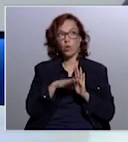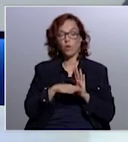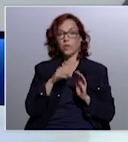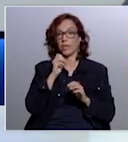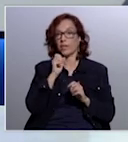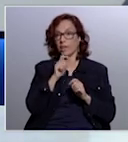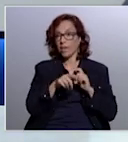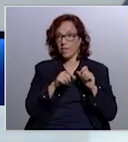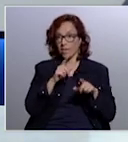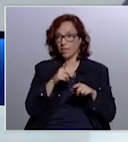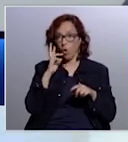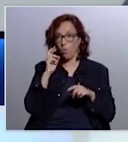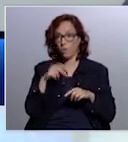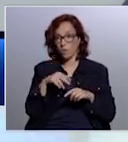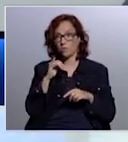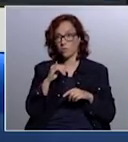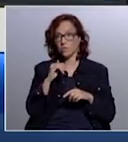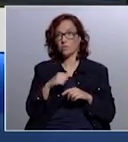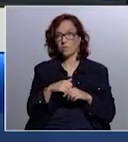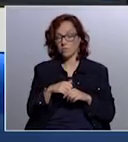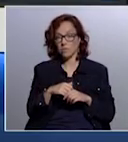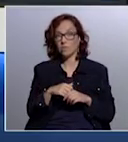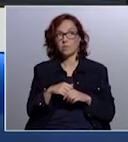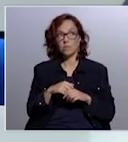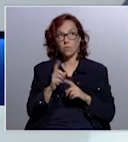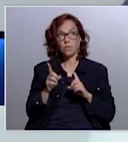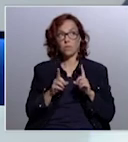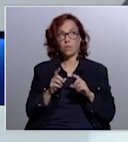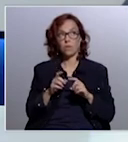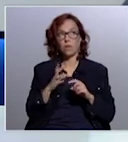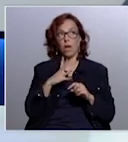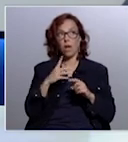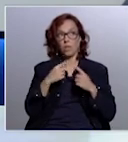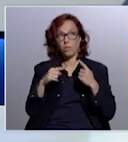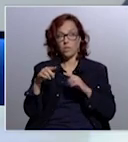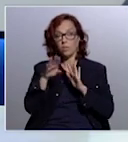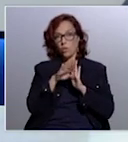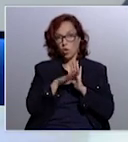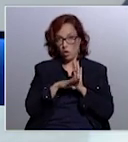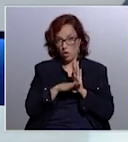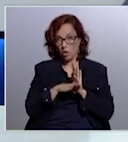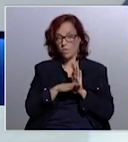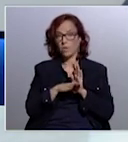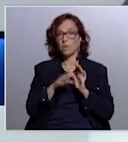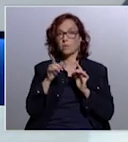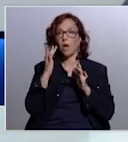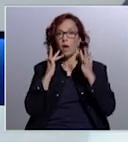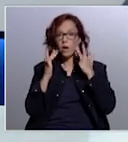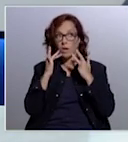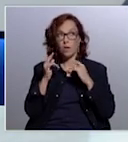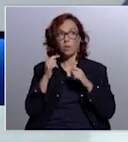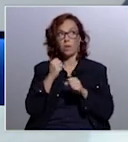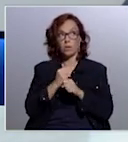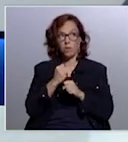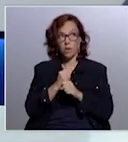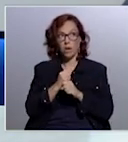también siendo la versión universitarios generamos diferentes programas que rodean al hecho artístico para trabajar tipo de